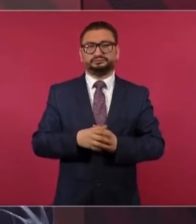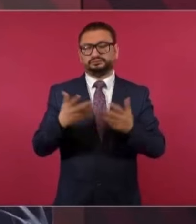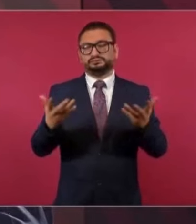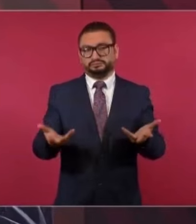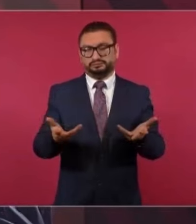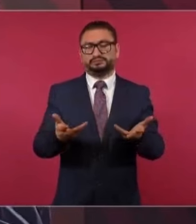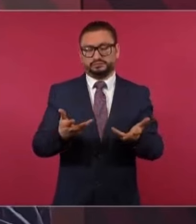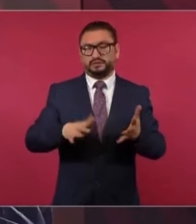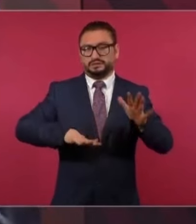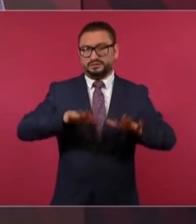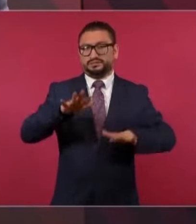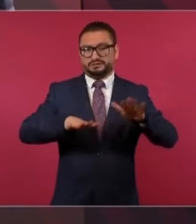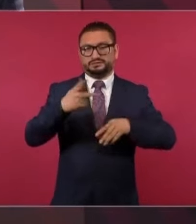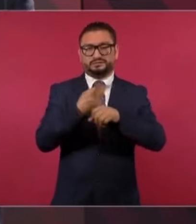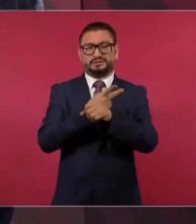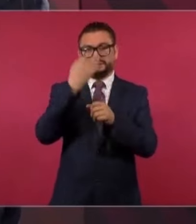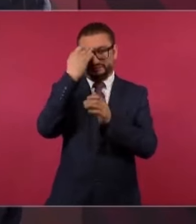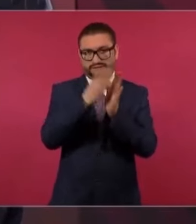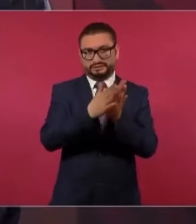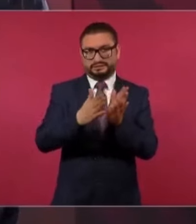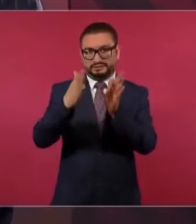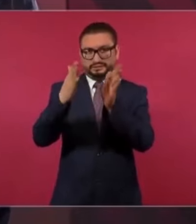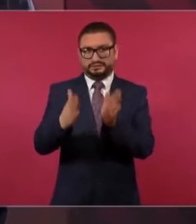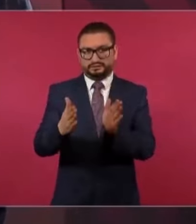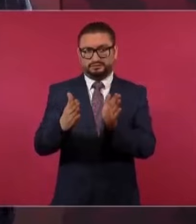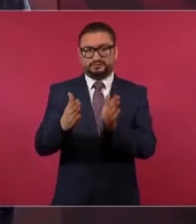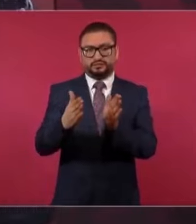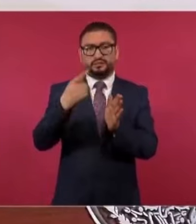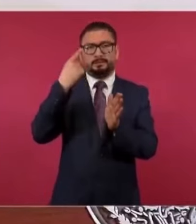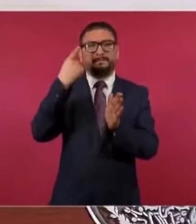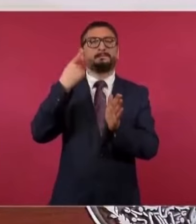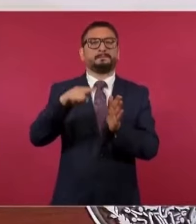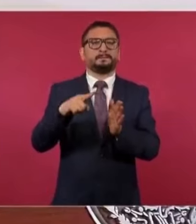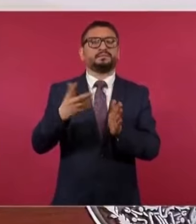Suele también pasar, dan este tiempo para que,